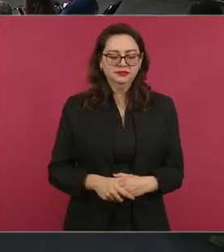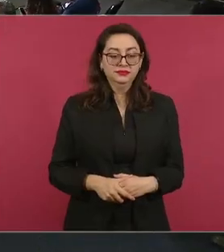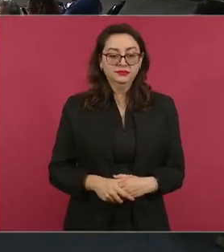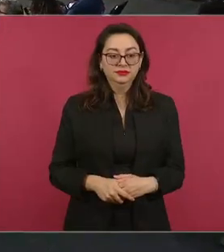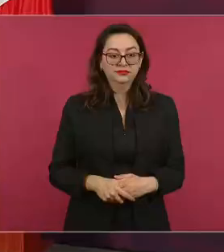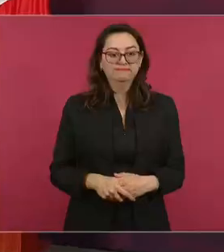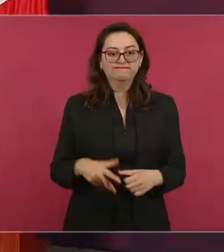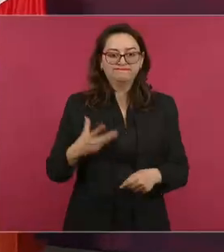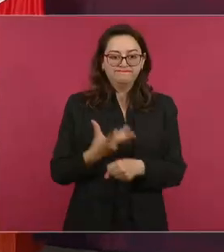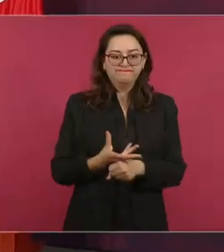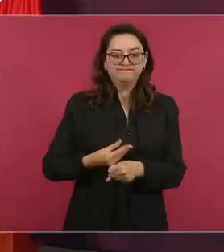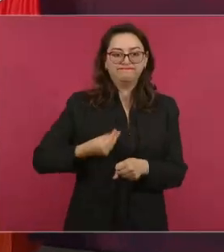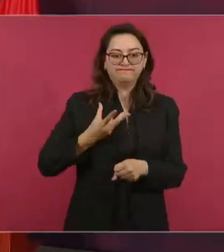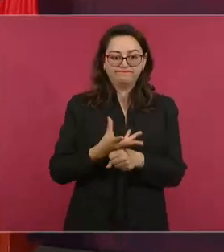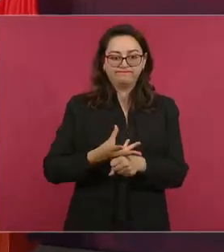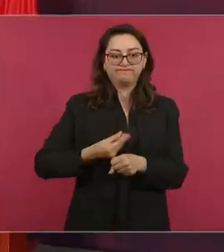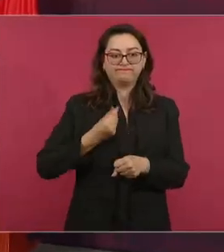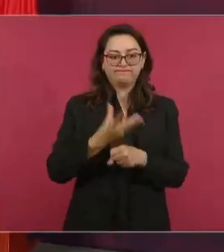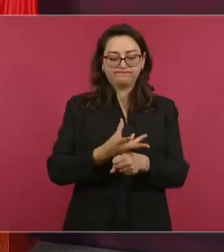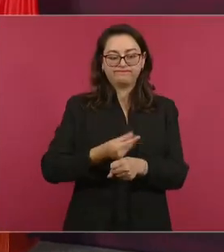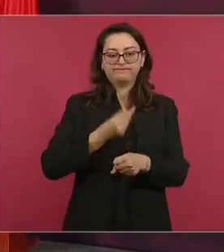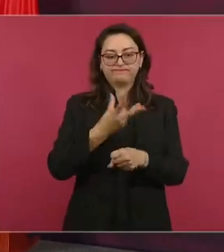Estamos arreglando.